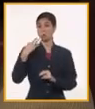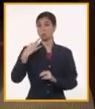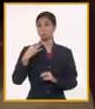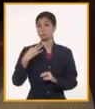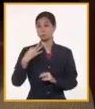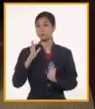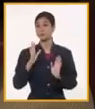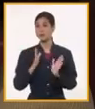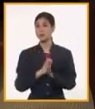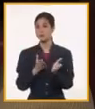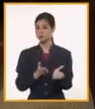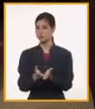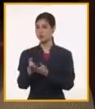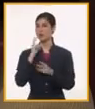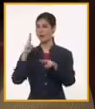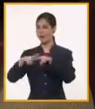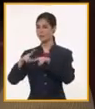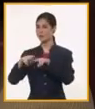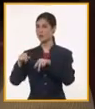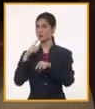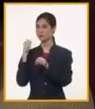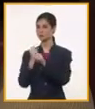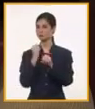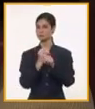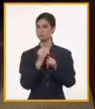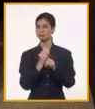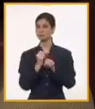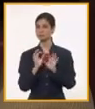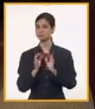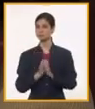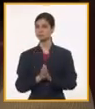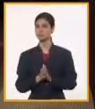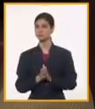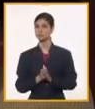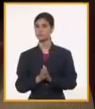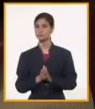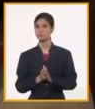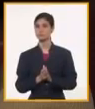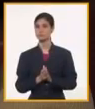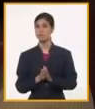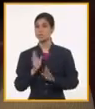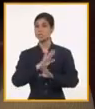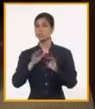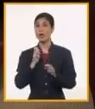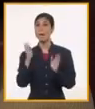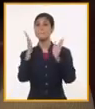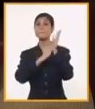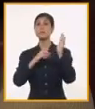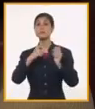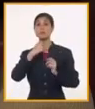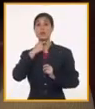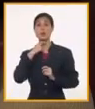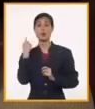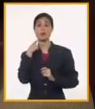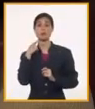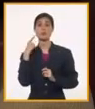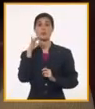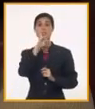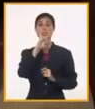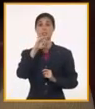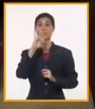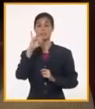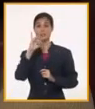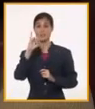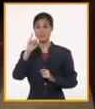Pero yo seguí en La Habana también un año más, estuve todo el año 76. Entonces, en enero del 77 vine para acá. Ya hace